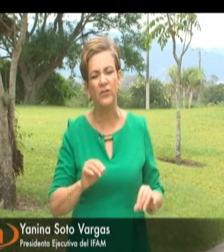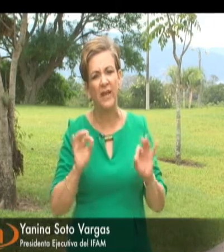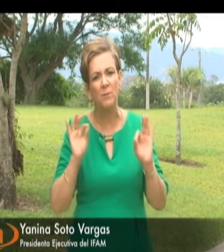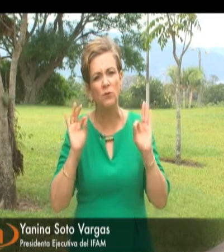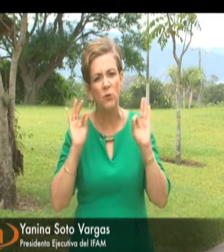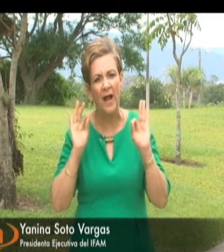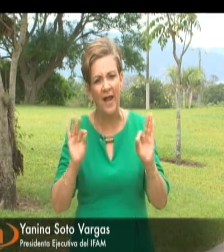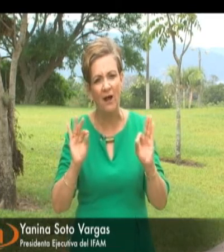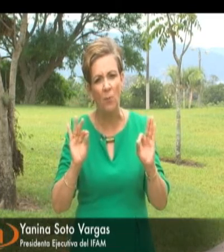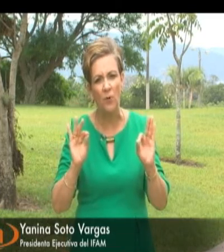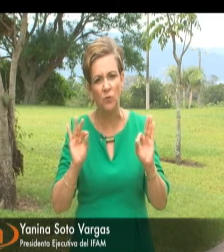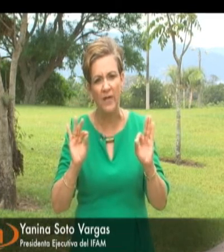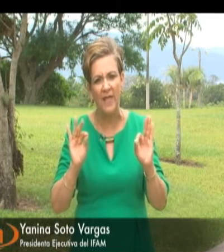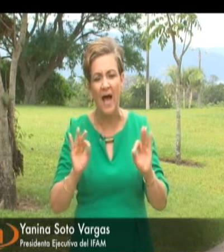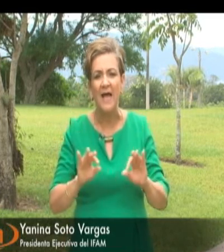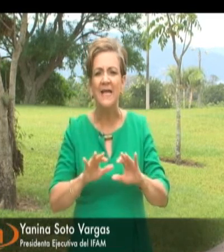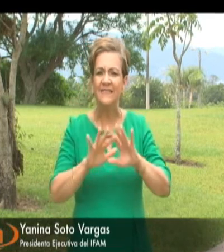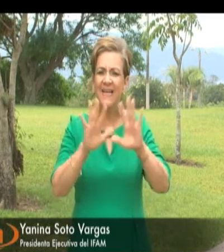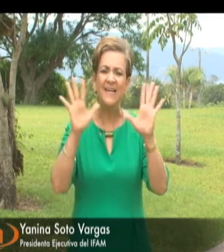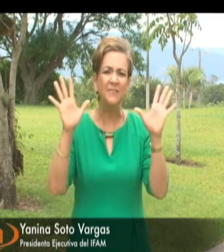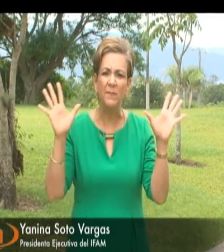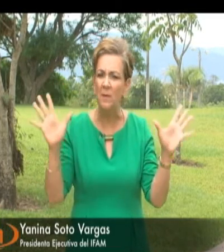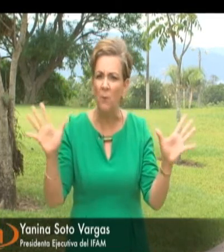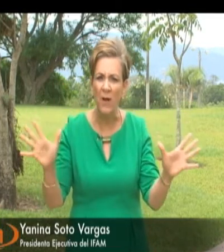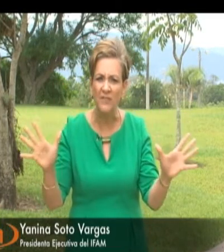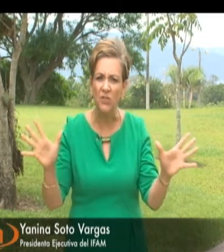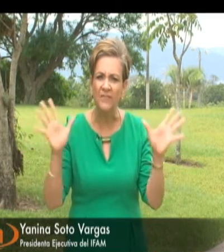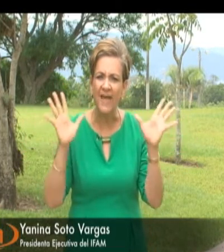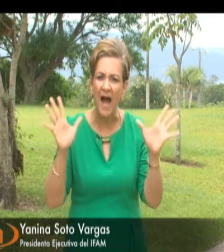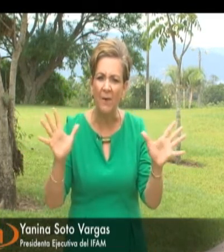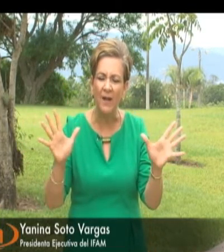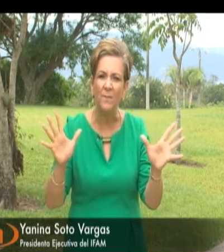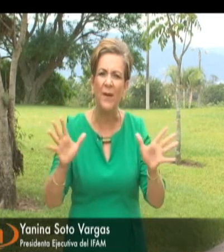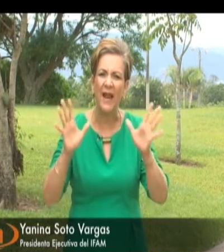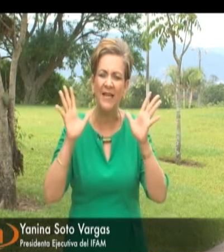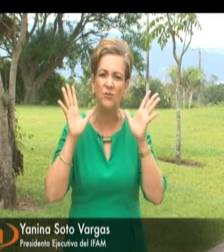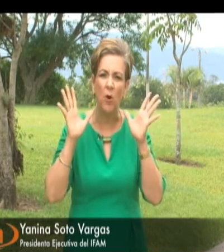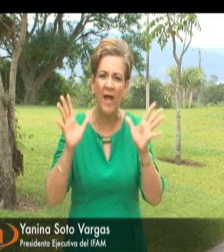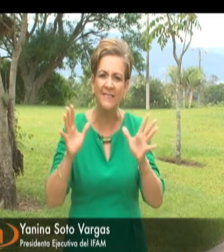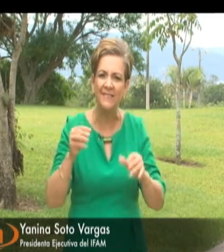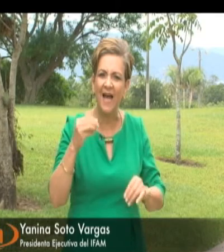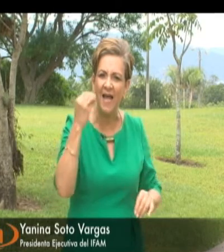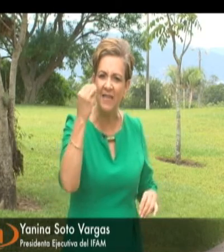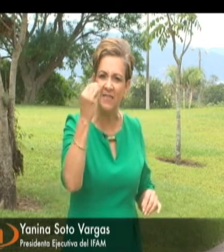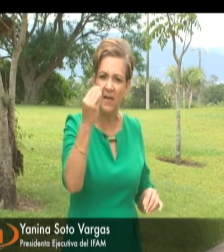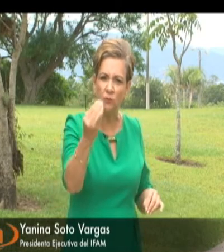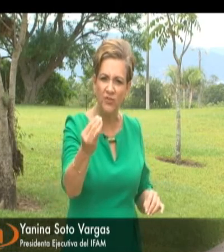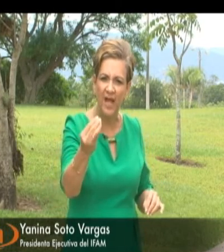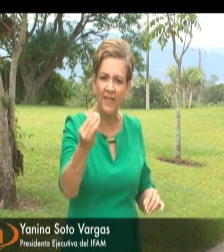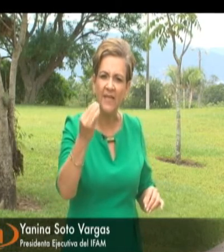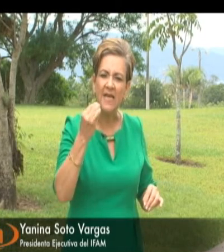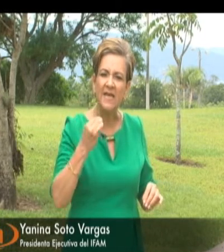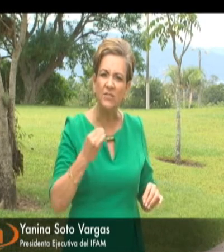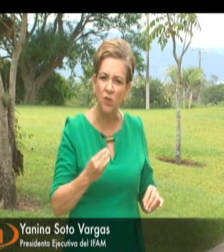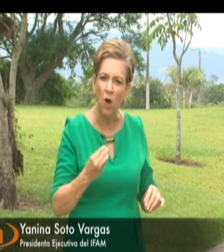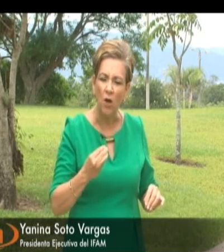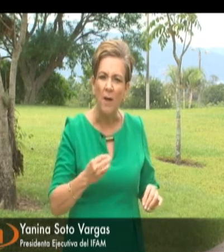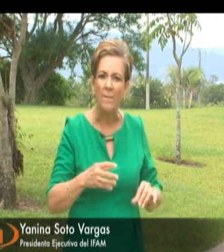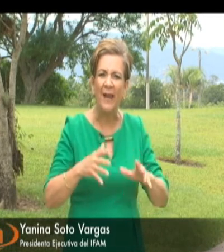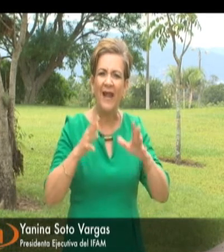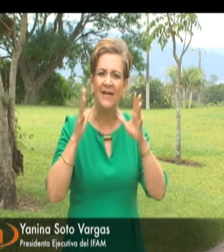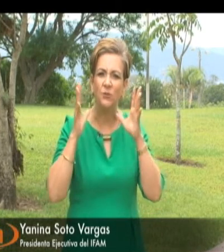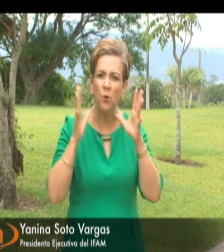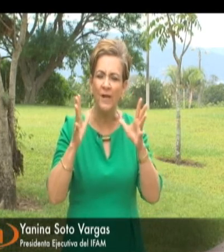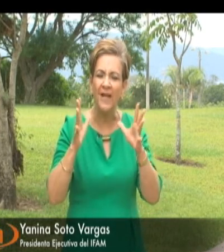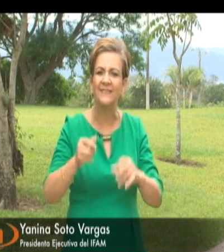febrero tenemos una gran oportunidad. 6 mil puestos se abren para la exigencia entre usted y yo.